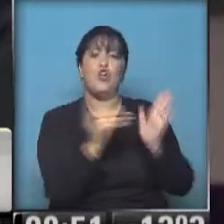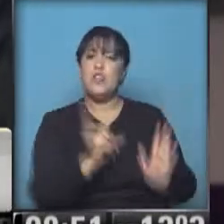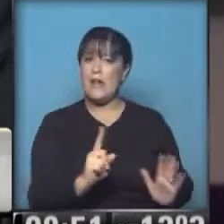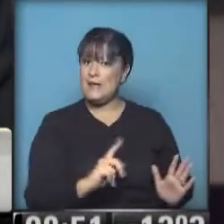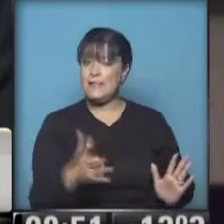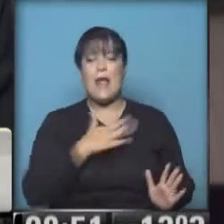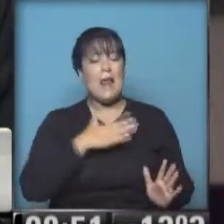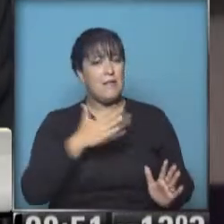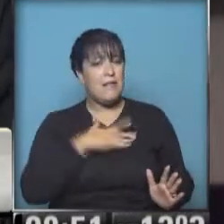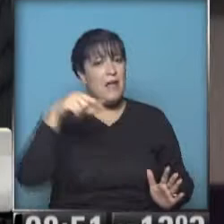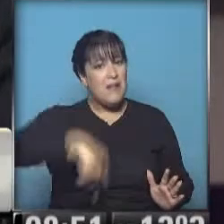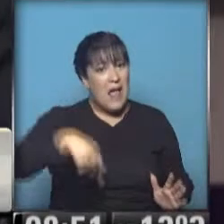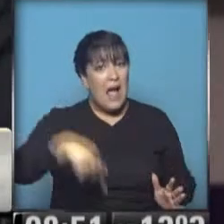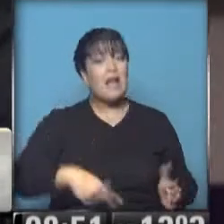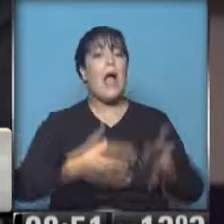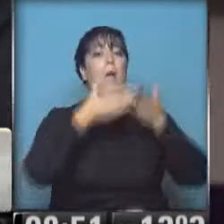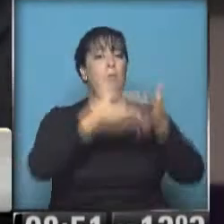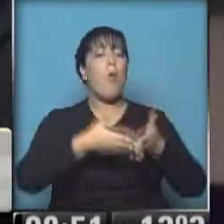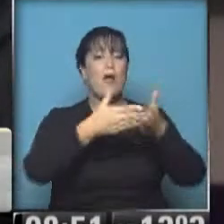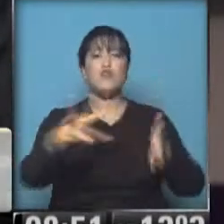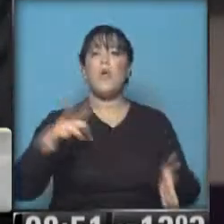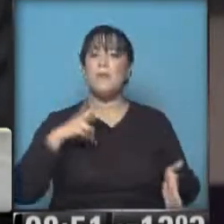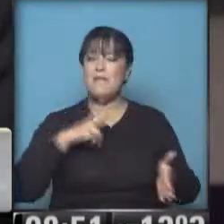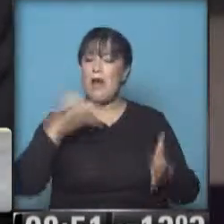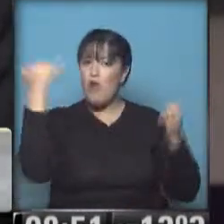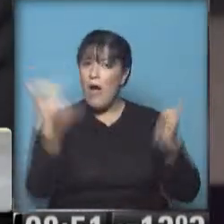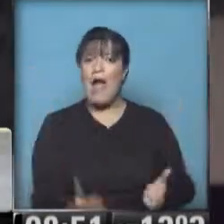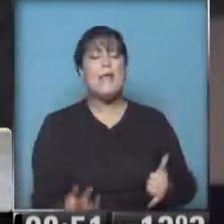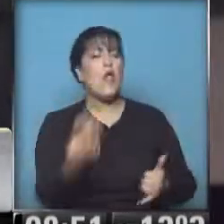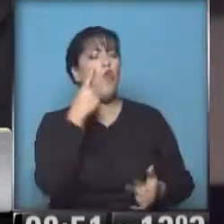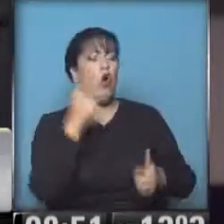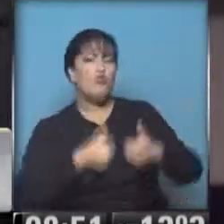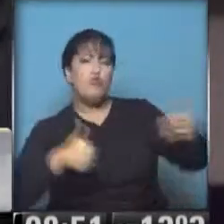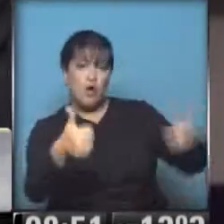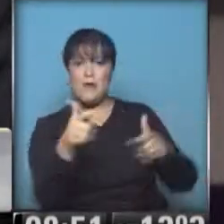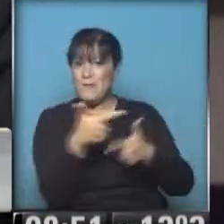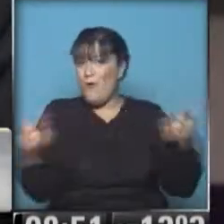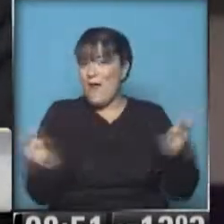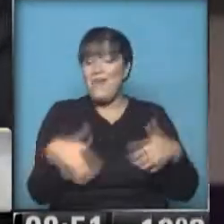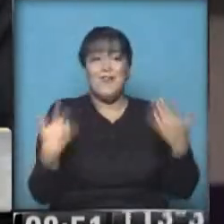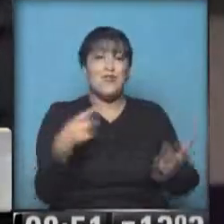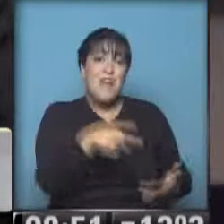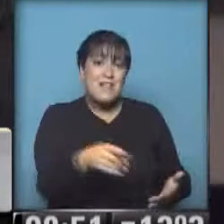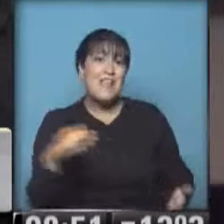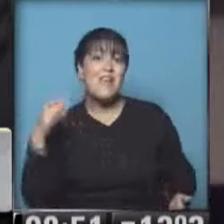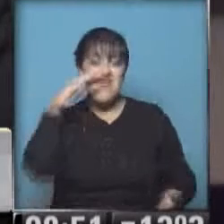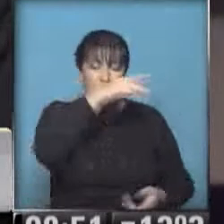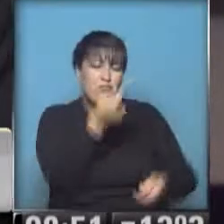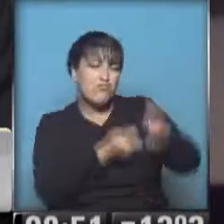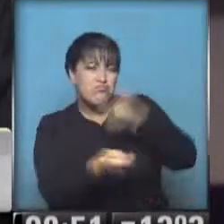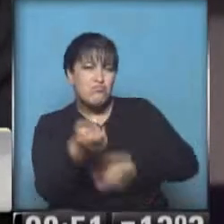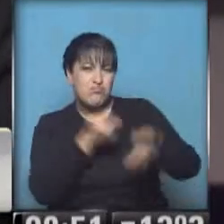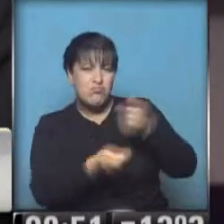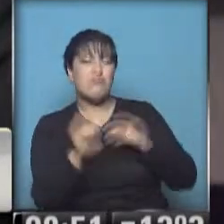país demasiados puertos privados y no tienen todos los controles que deberían tener entonces este tipo de operaciones que hasta hace unos años